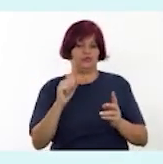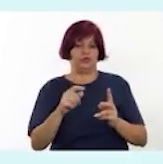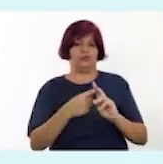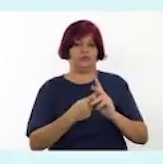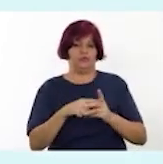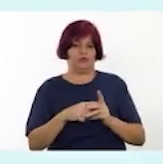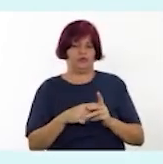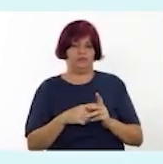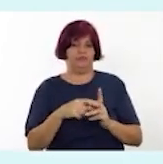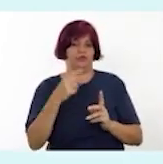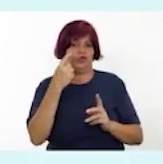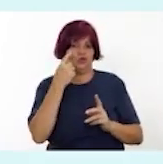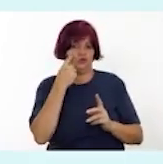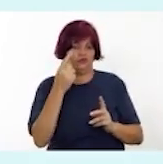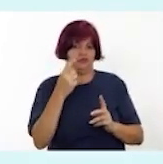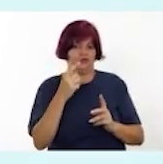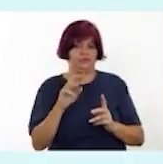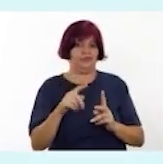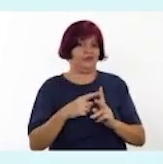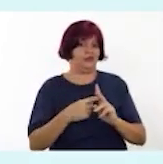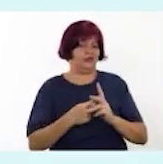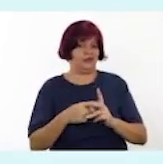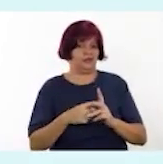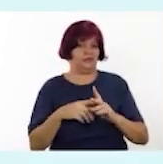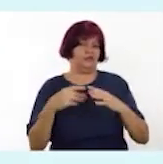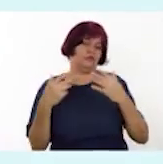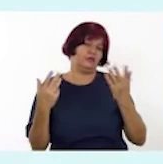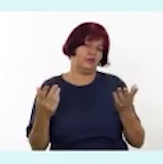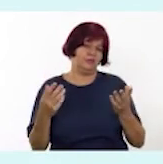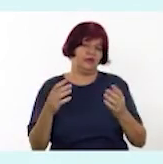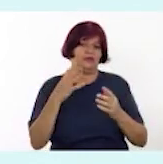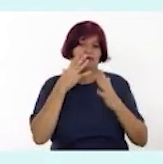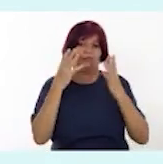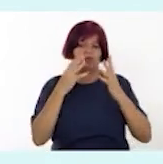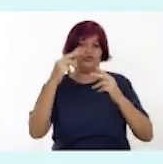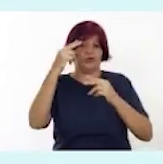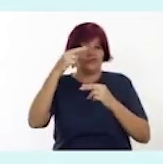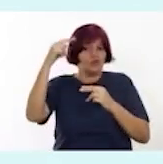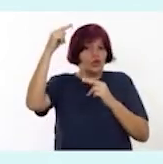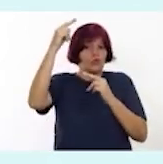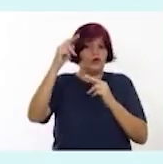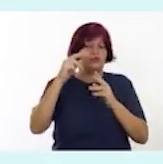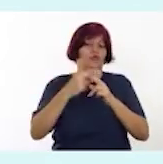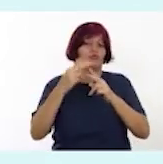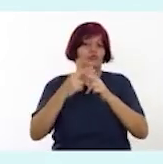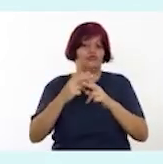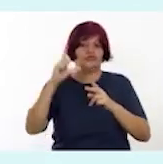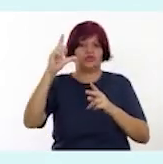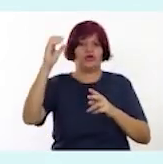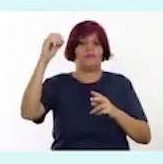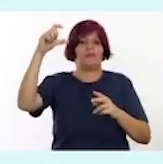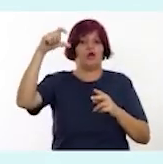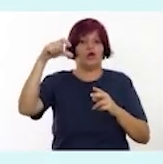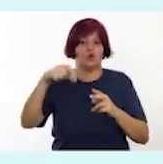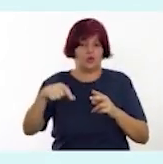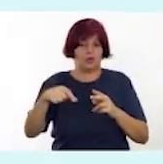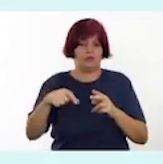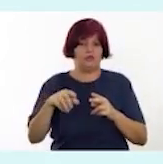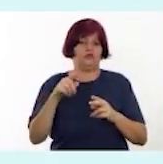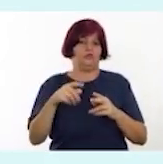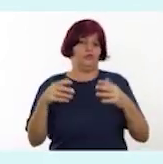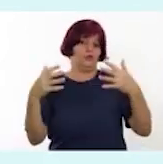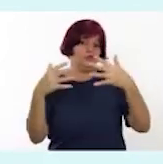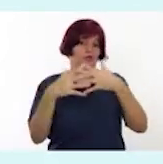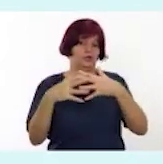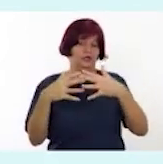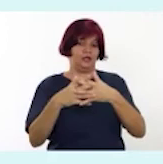ahí obtenemos las soluciones. Observen que las soluciones, que en definitiva son los exponentes, se denominan logaritmos. Por